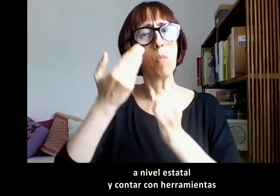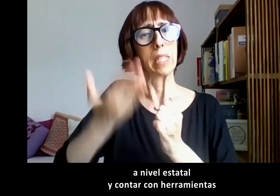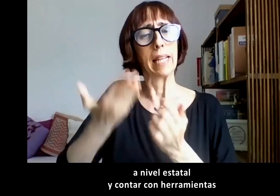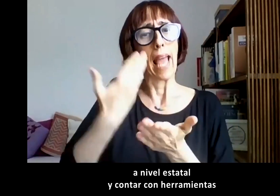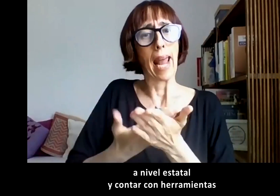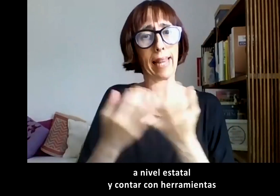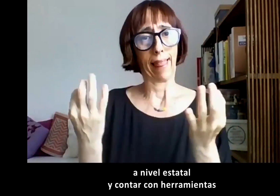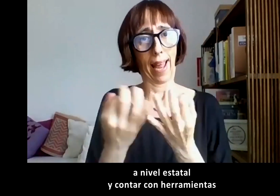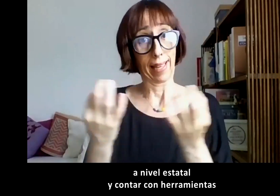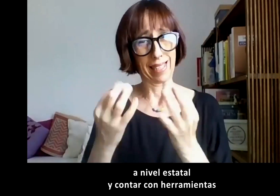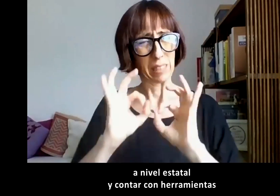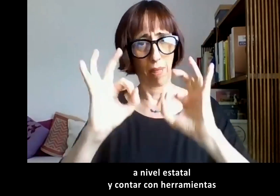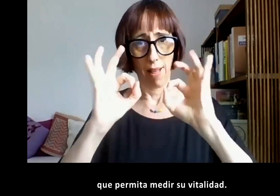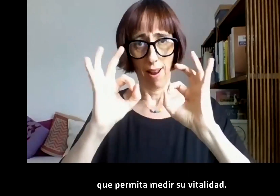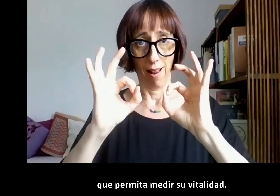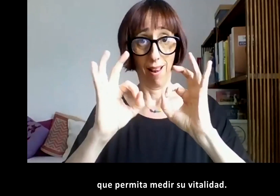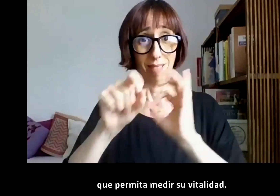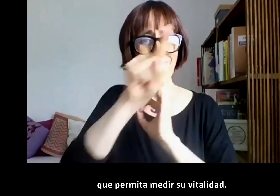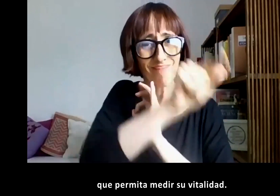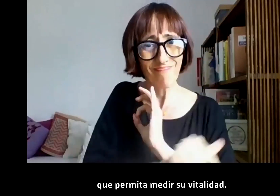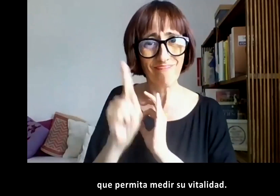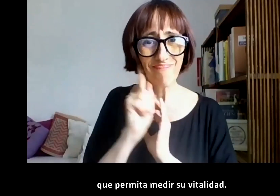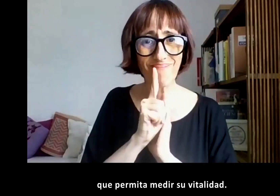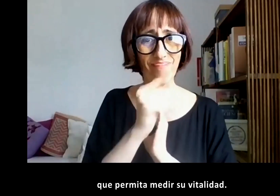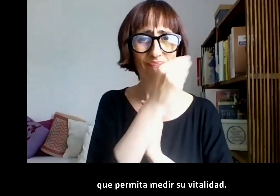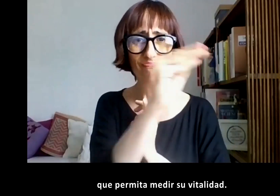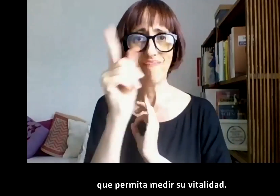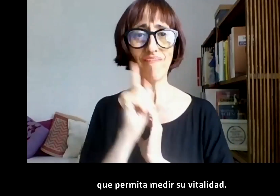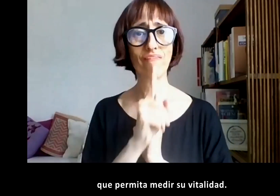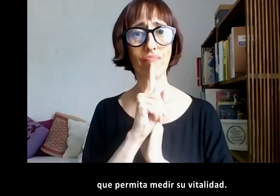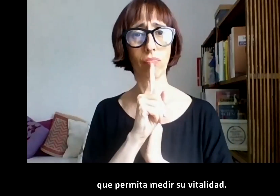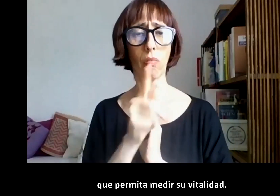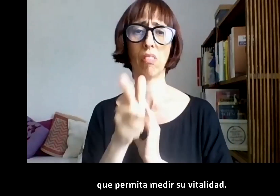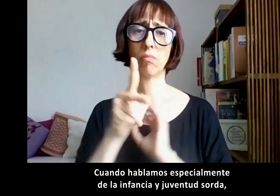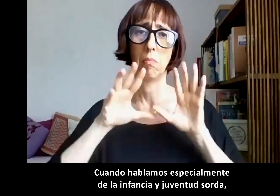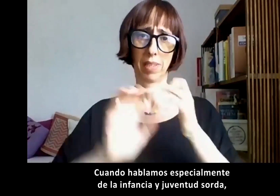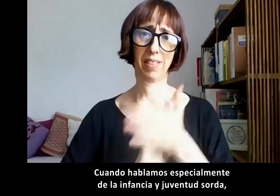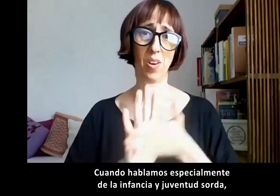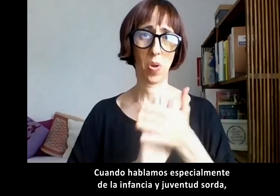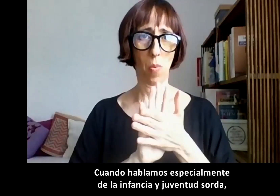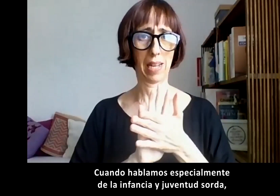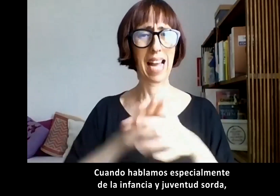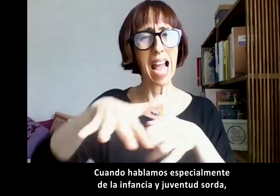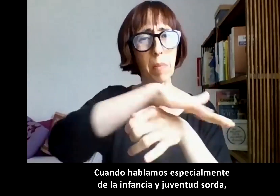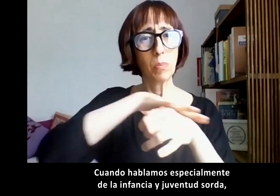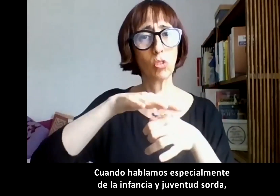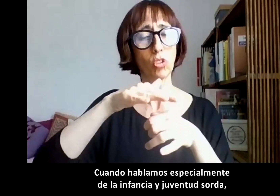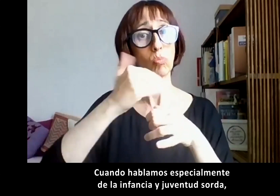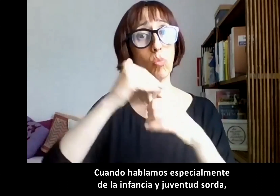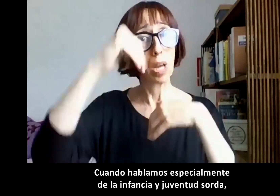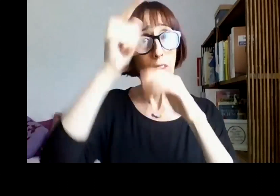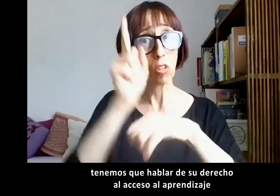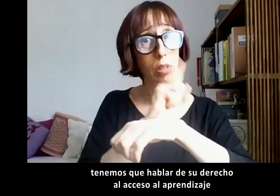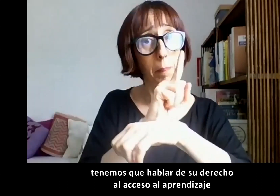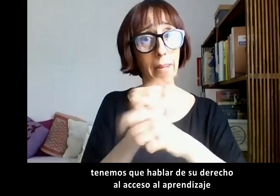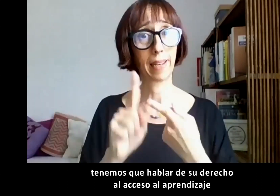con herramientas que nos permitan medir su vitalidad. Cuando hablamos especialmente de la infancia y juventud sorda, tenemos que hablar